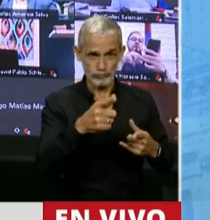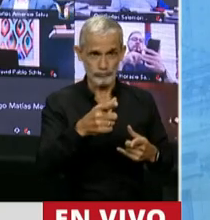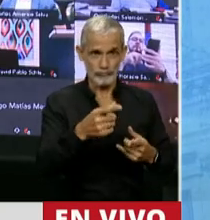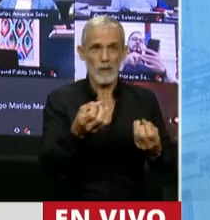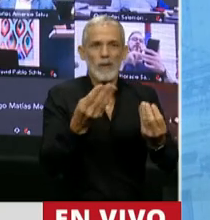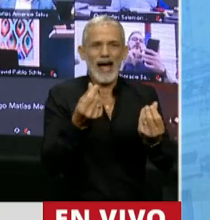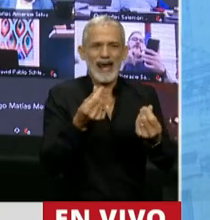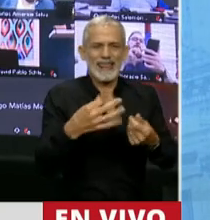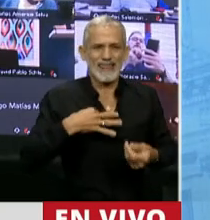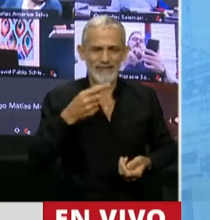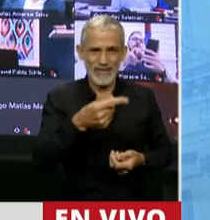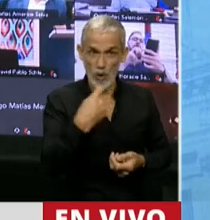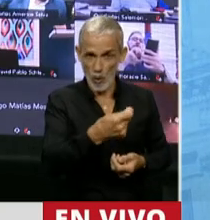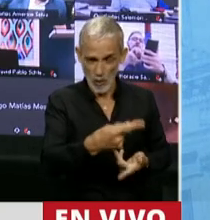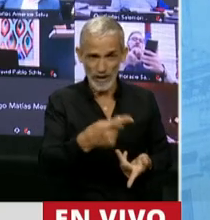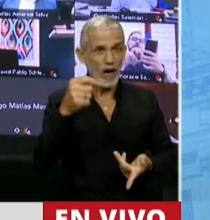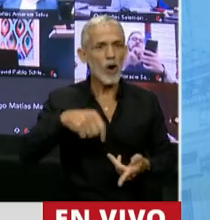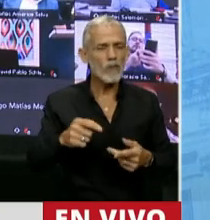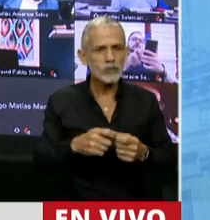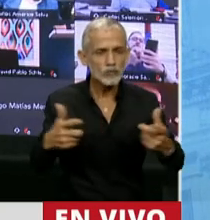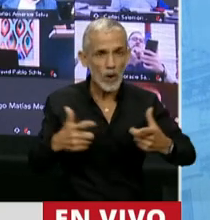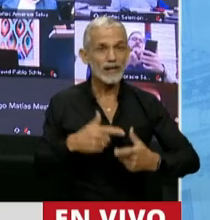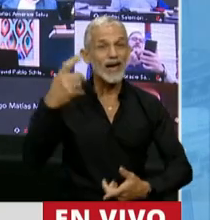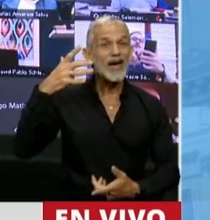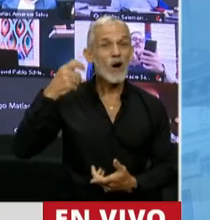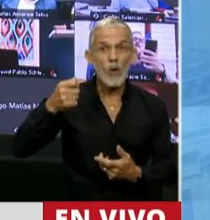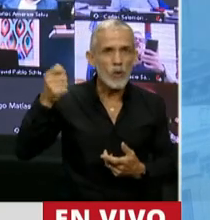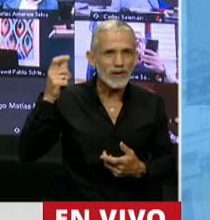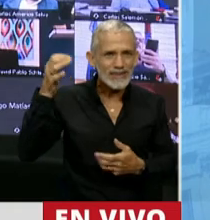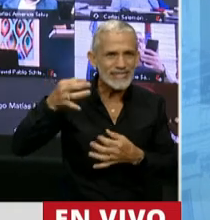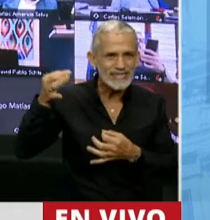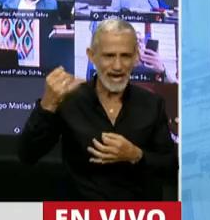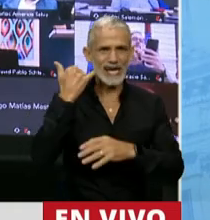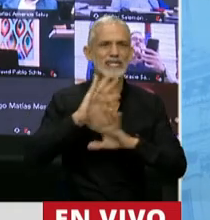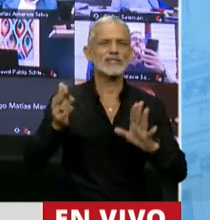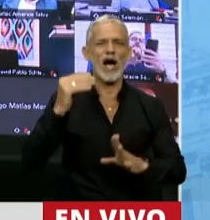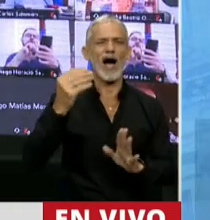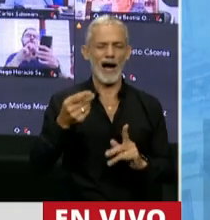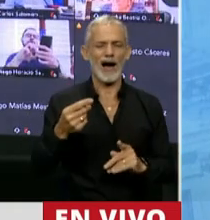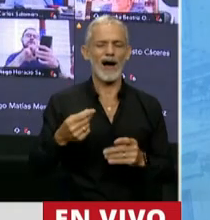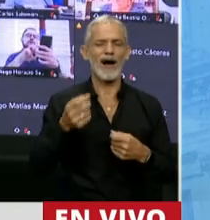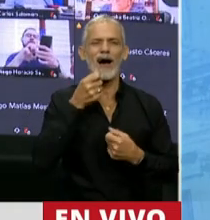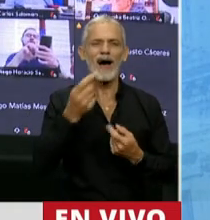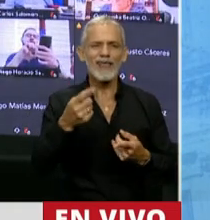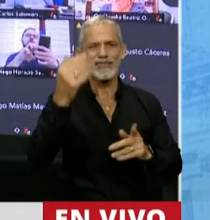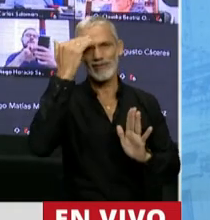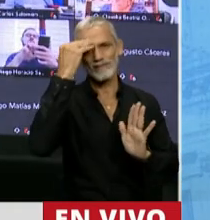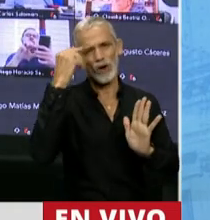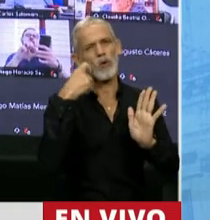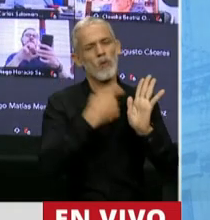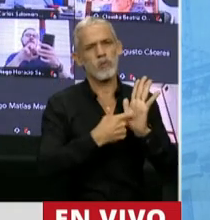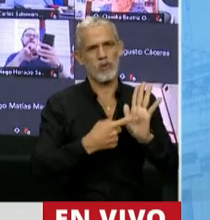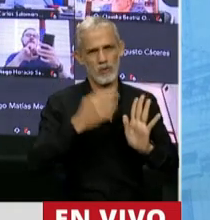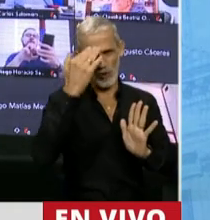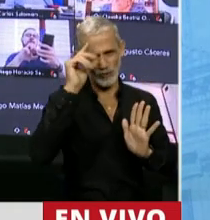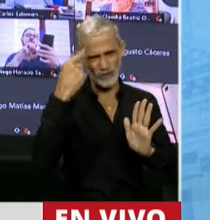nuestros jubilados. Y hoy, por suerte, la justicia comenzó a declarar la inconstitucionalidad de todo este tipo de